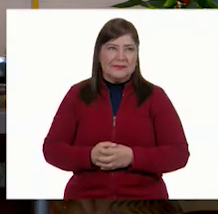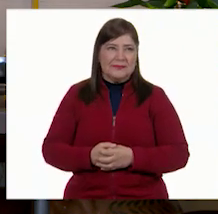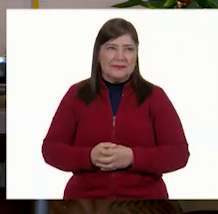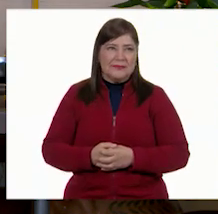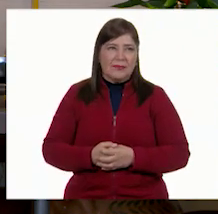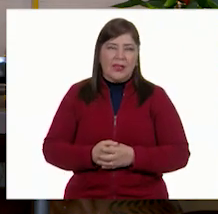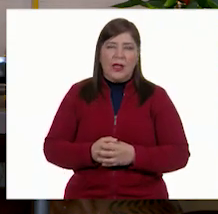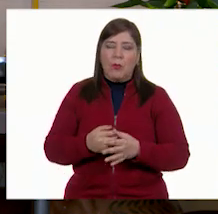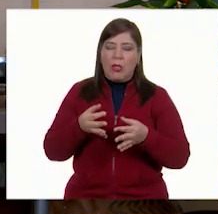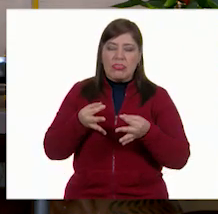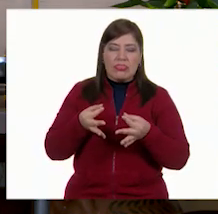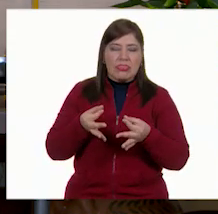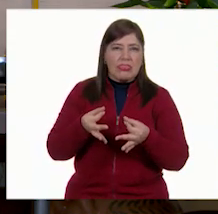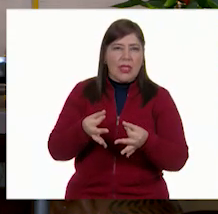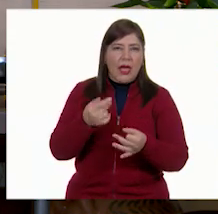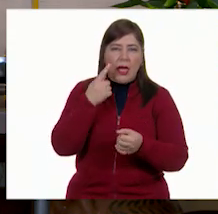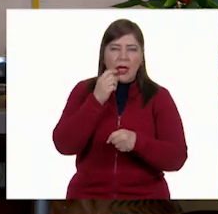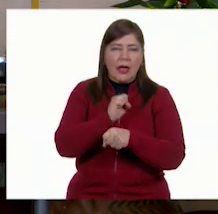tiernos,